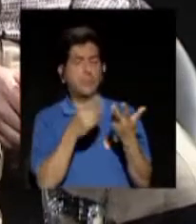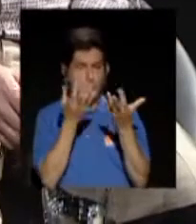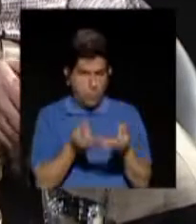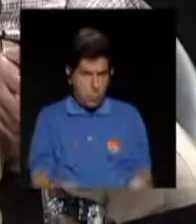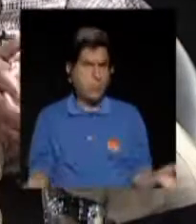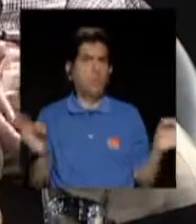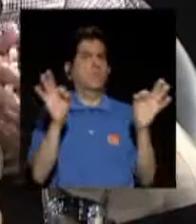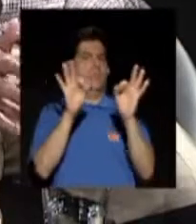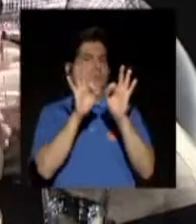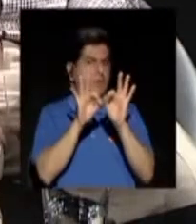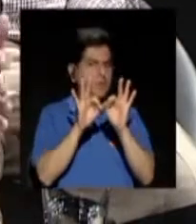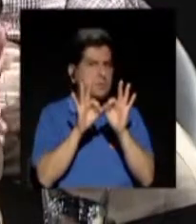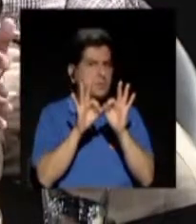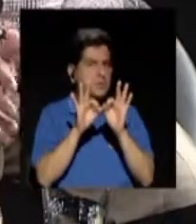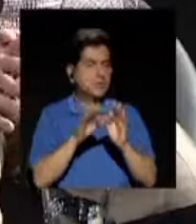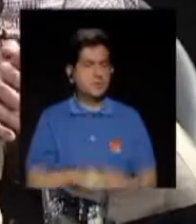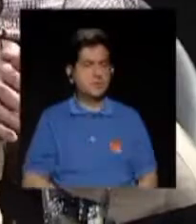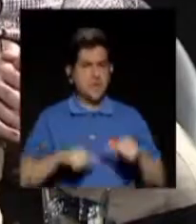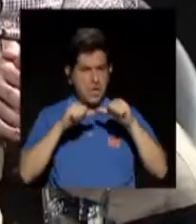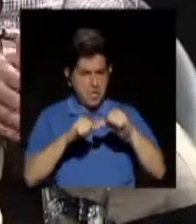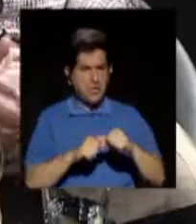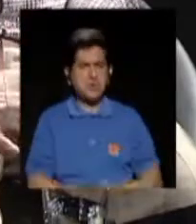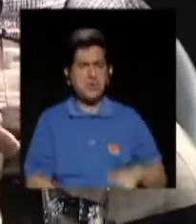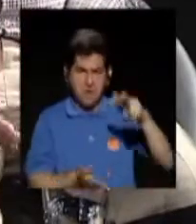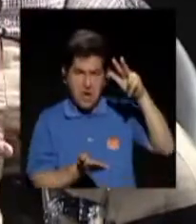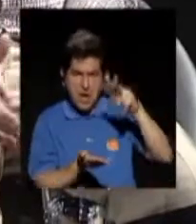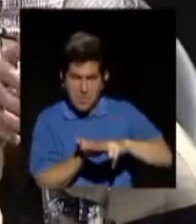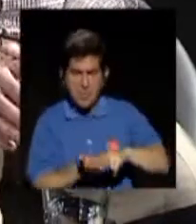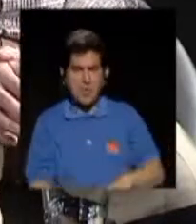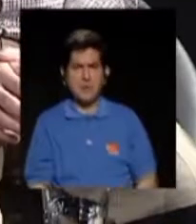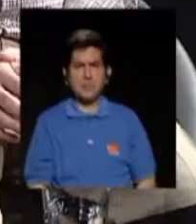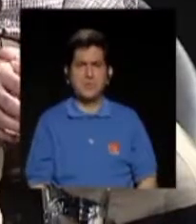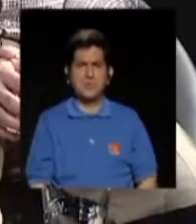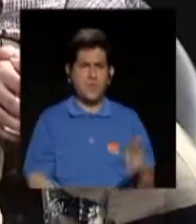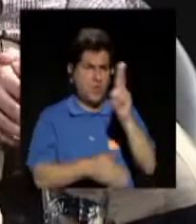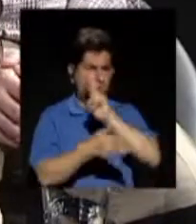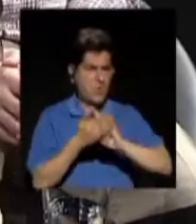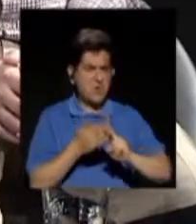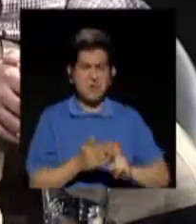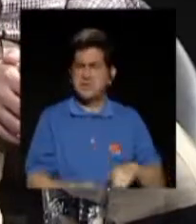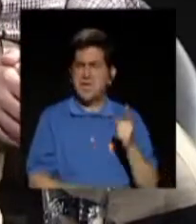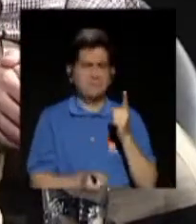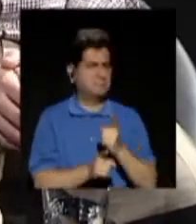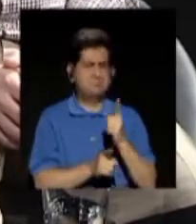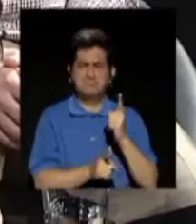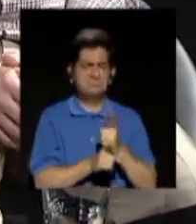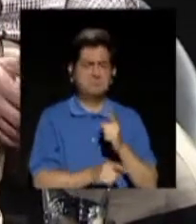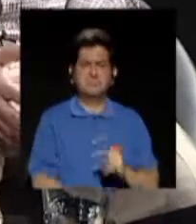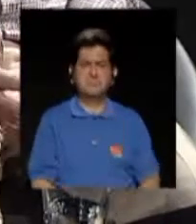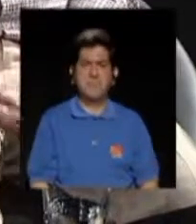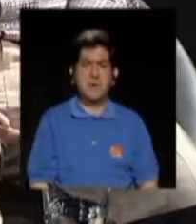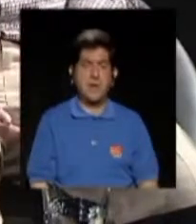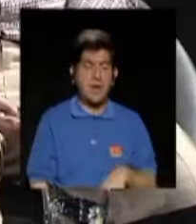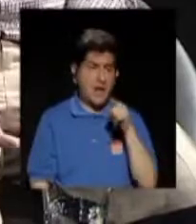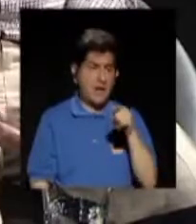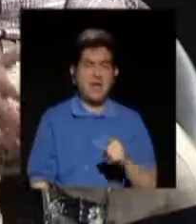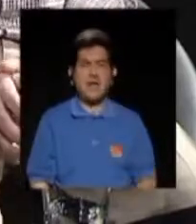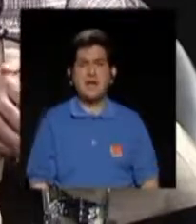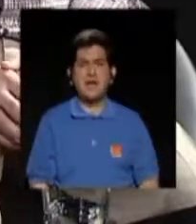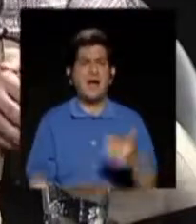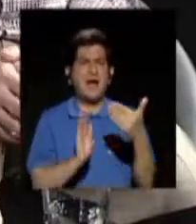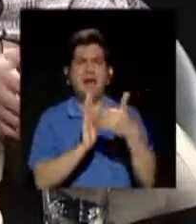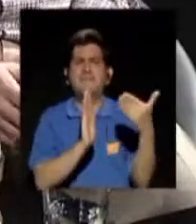importante y que, digamos, seguían legitimando que no debía existir universidad porque la universidad iba a ser una mengua en